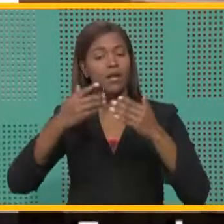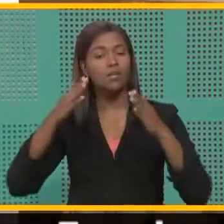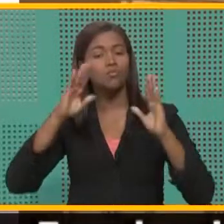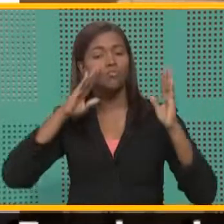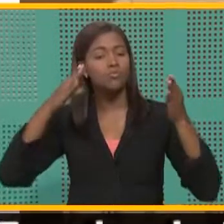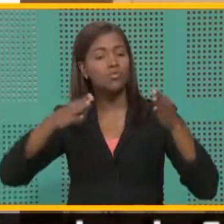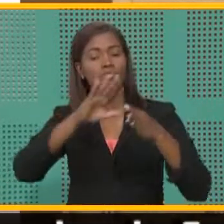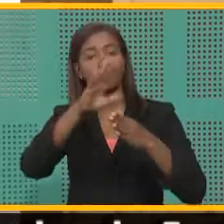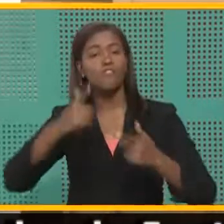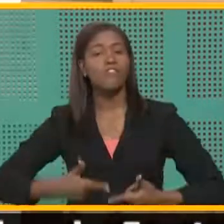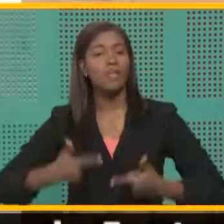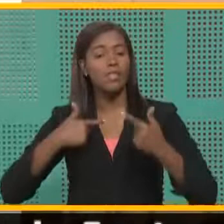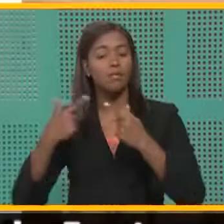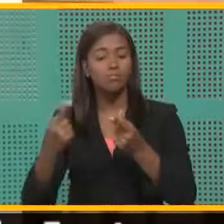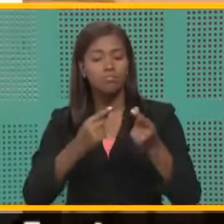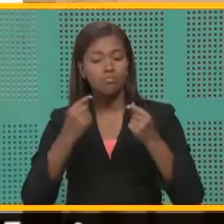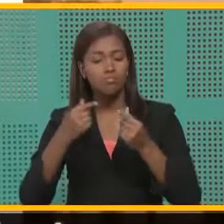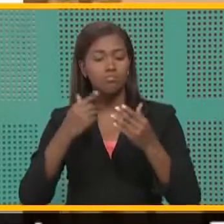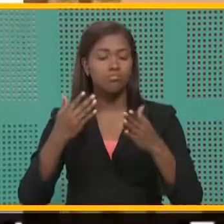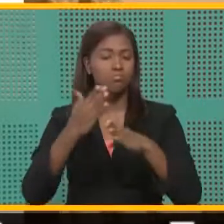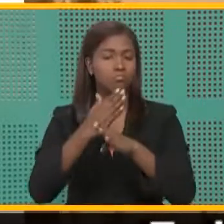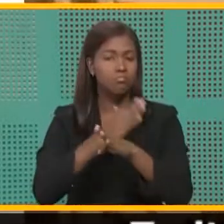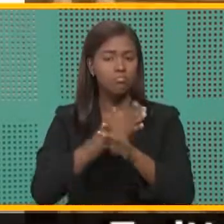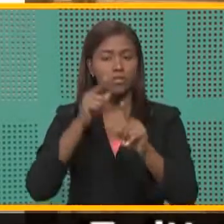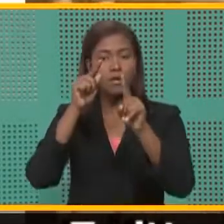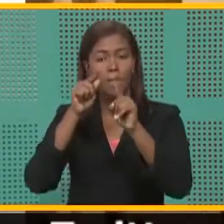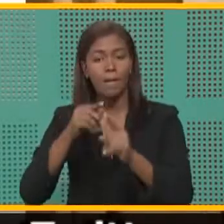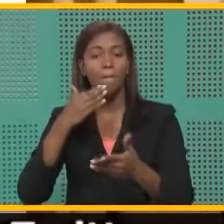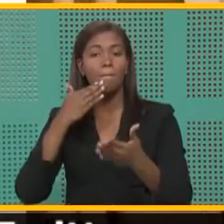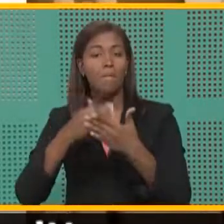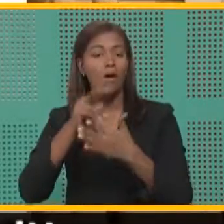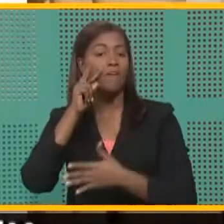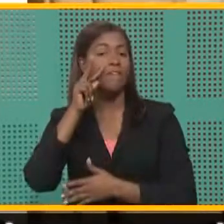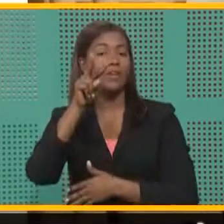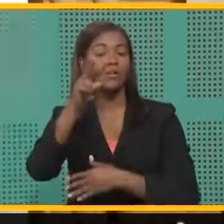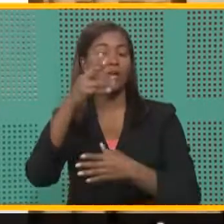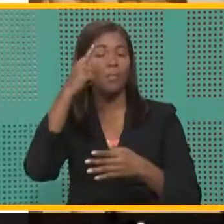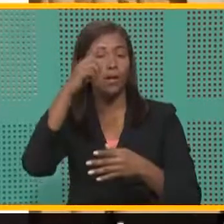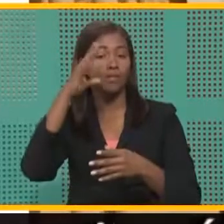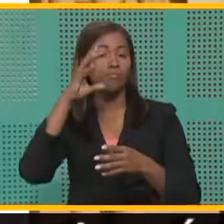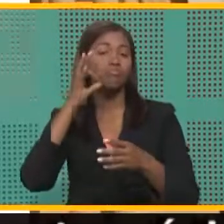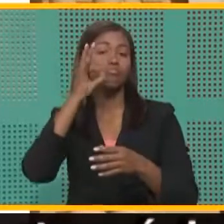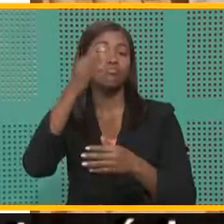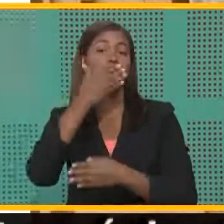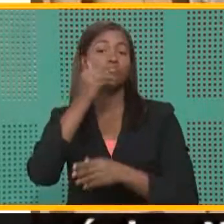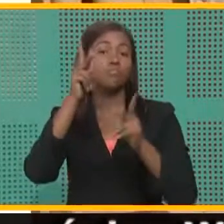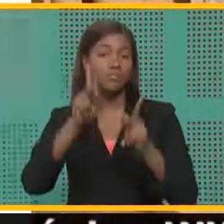vidas guiados por la creatividad, los ideales y la visión emprendedora.